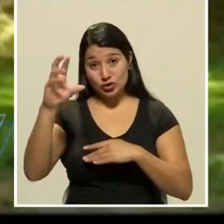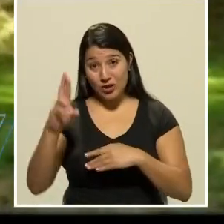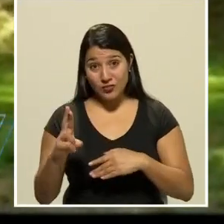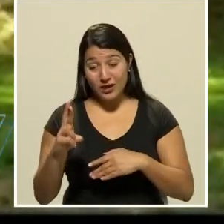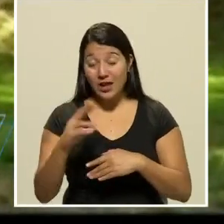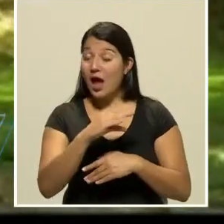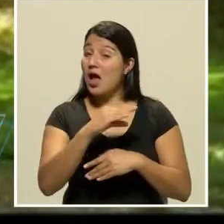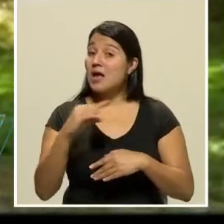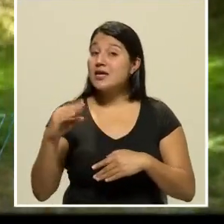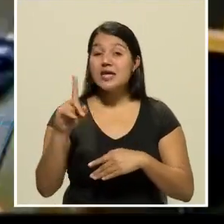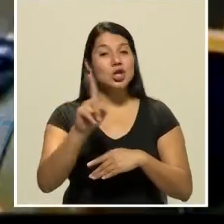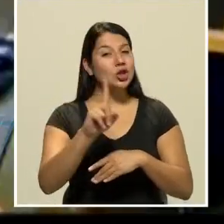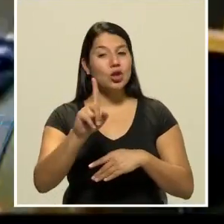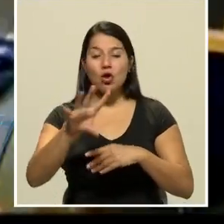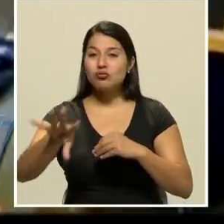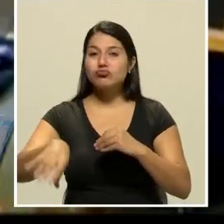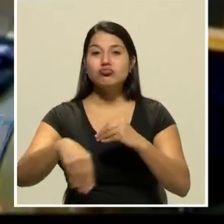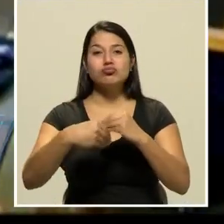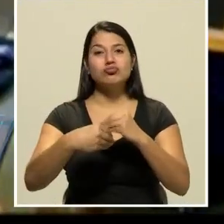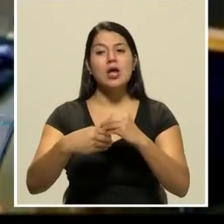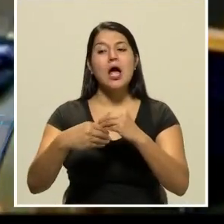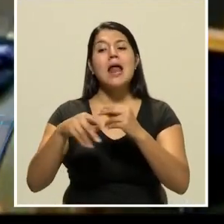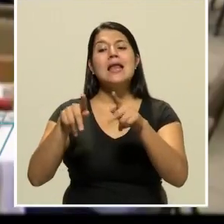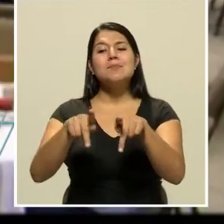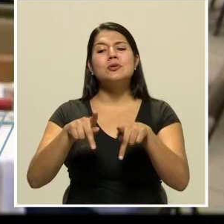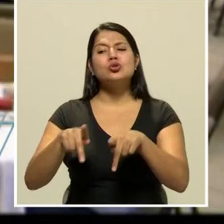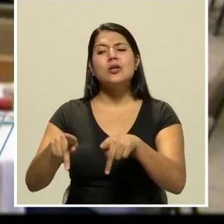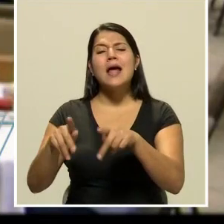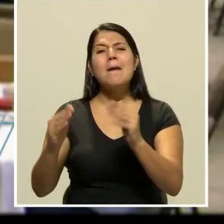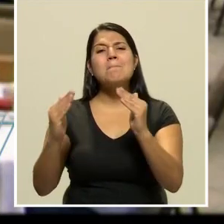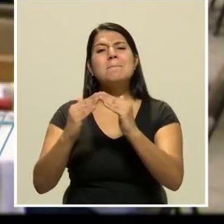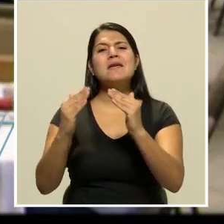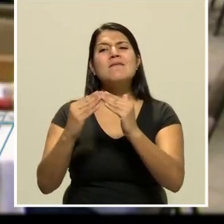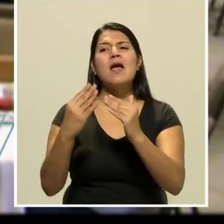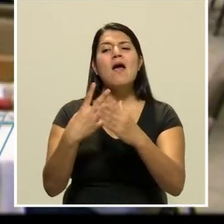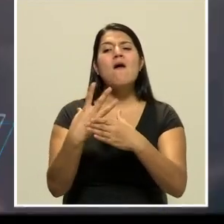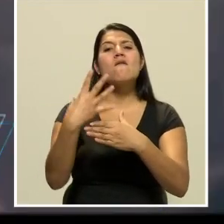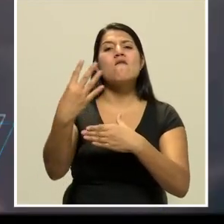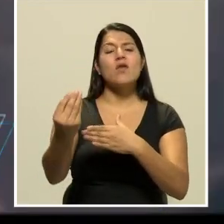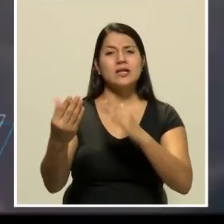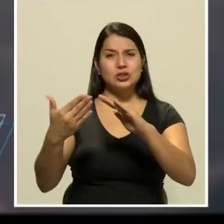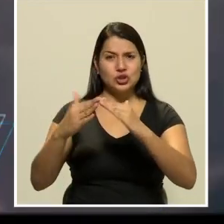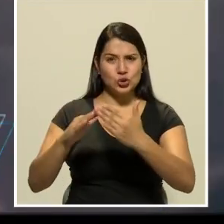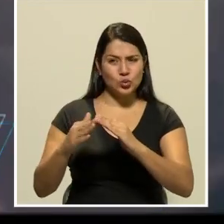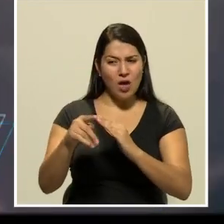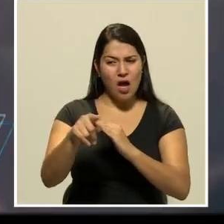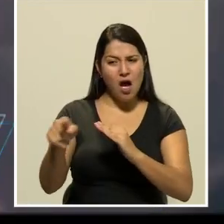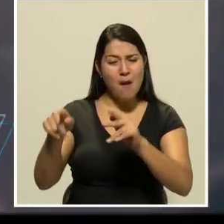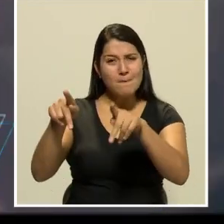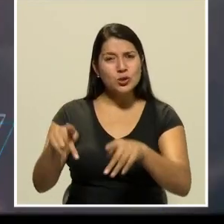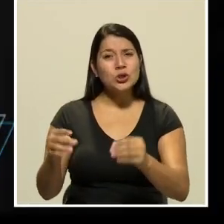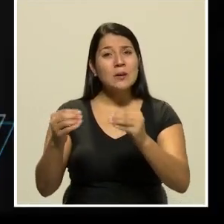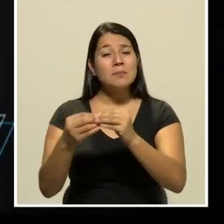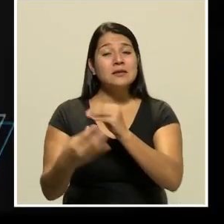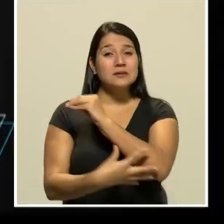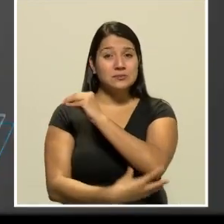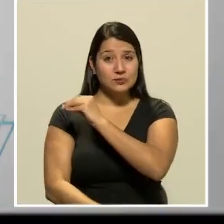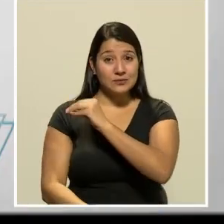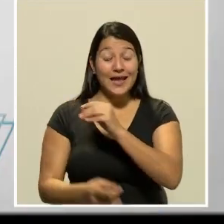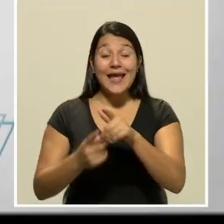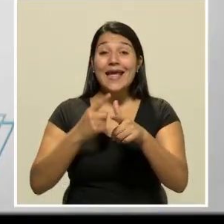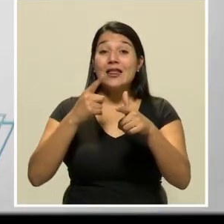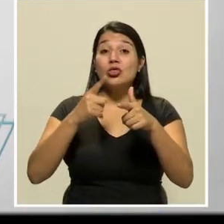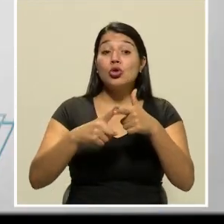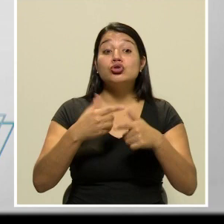al ciudadano de zonas más rurales y de menores recursos. Entonces, la pandemia, cuando se hicieron